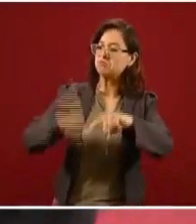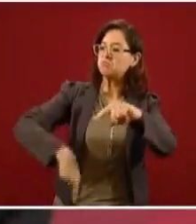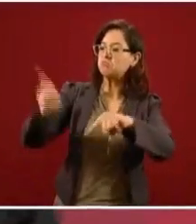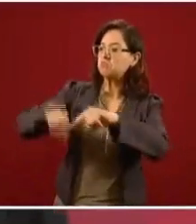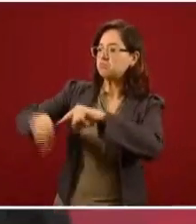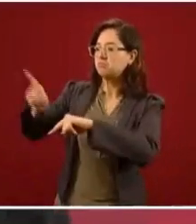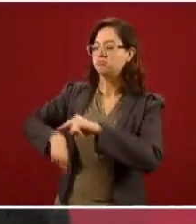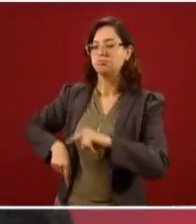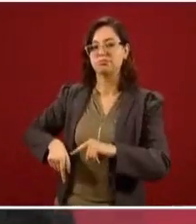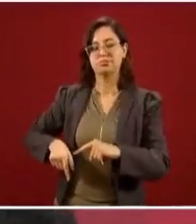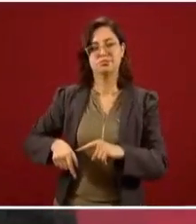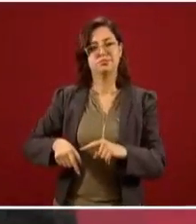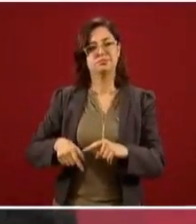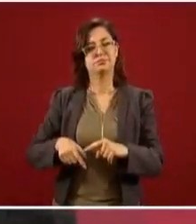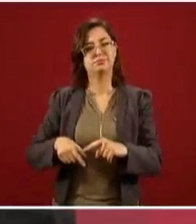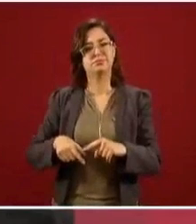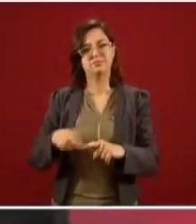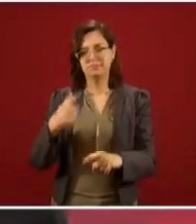Ahí me enteré.